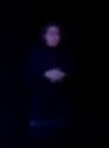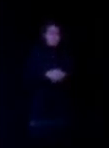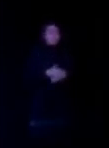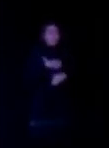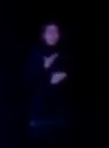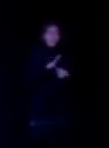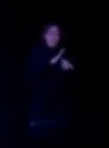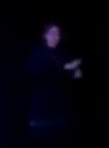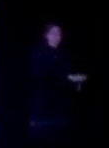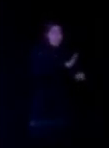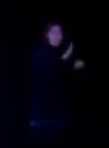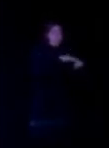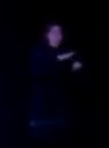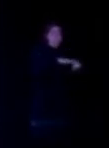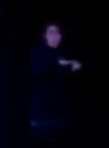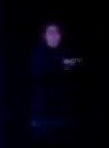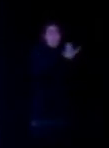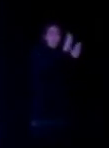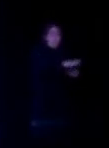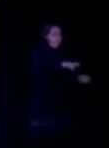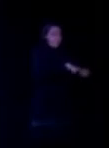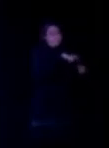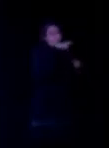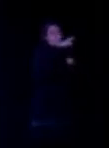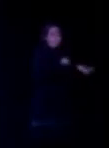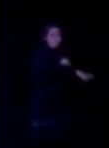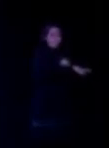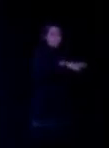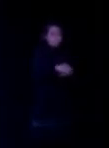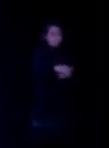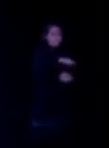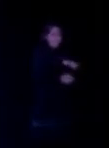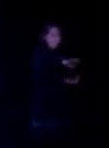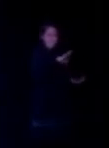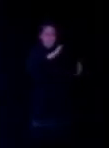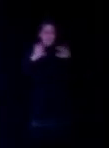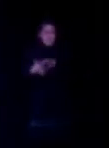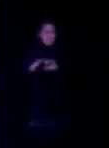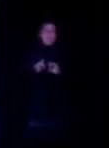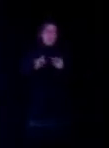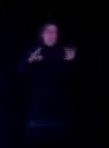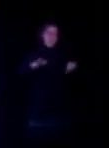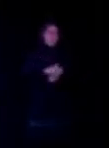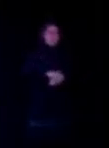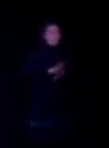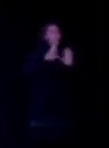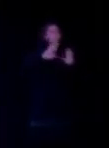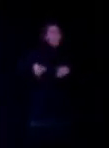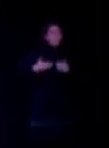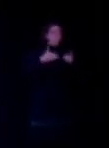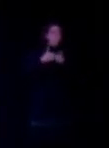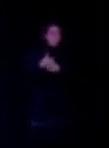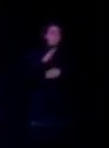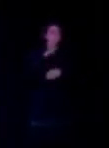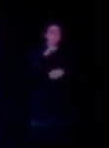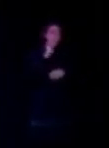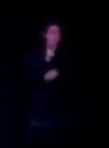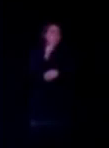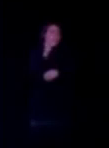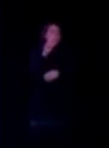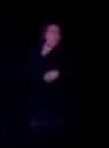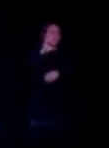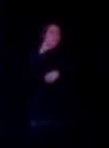opresión, pues de la opresión a la libertad. Y con esto acabo con una persona como Paulo Freire, que ya decía que debía haber esa